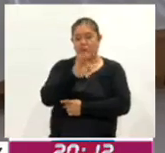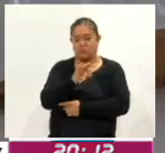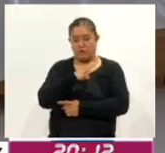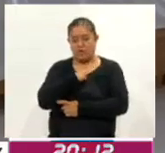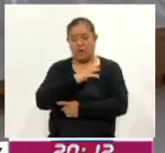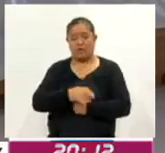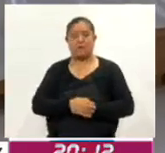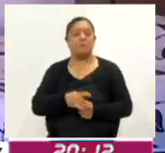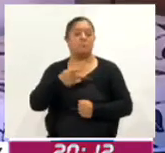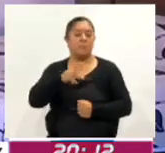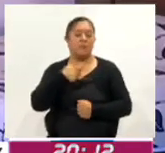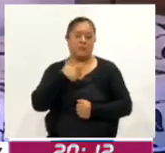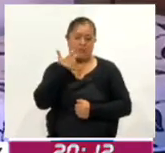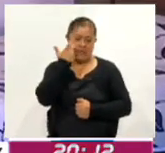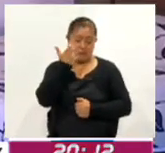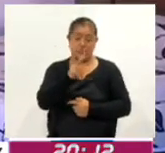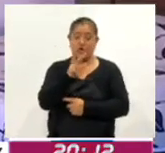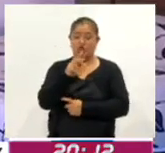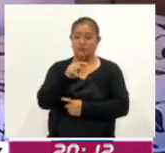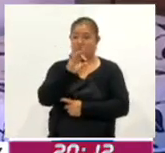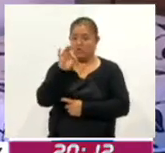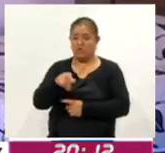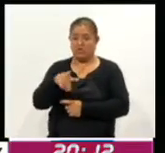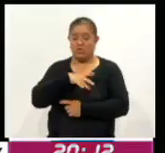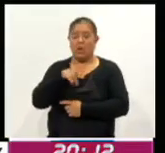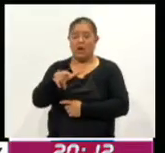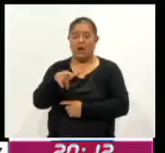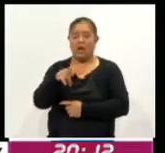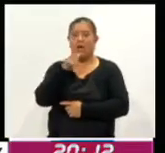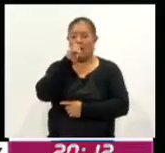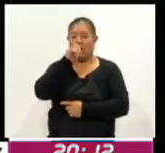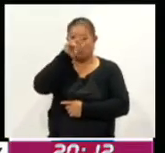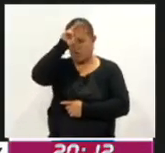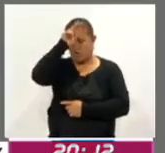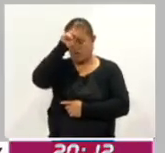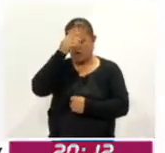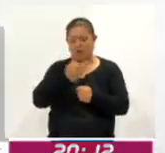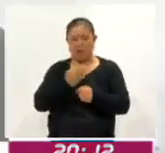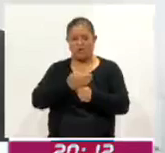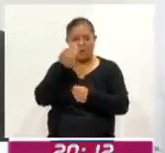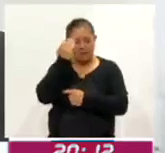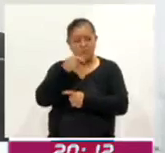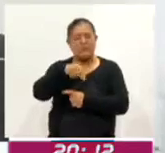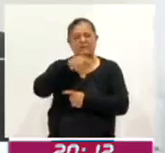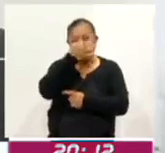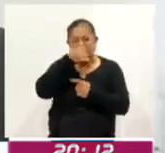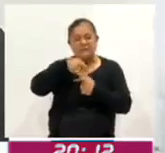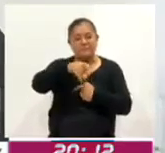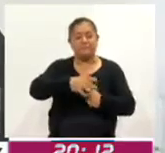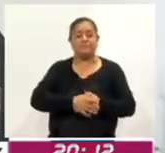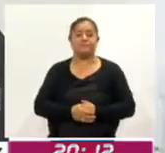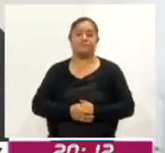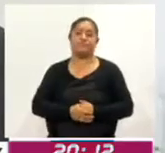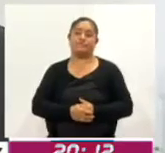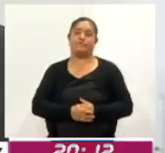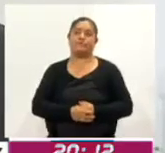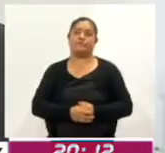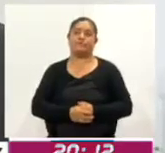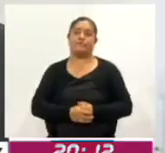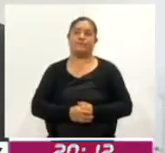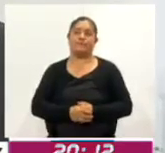pero se espera que alcance el 80% por la temporada de avistamiento de la luciérnaga. Al existir ocupación hotelera,